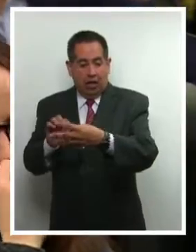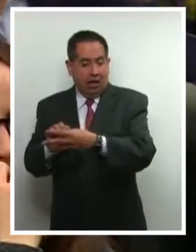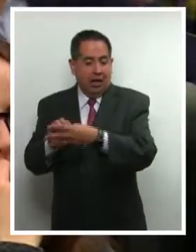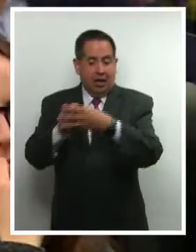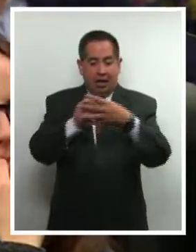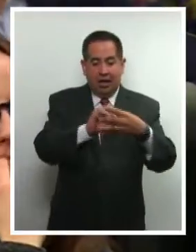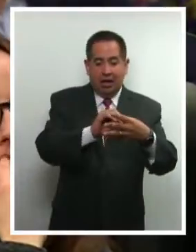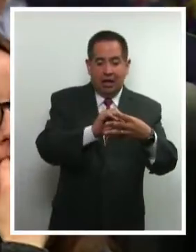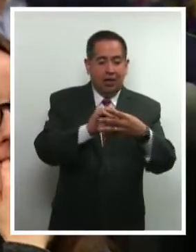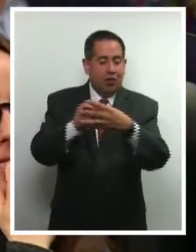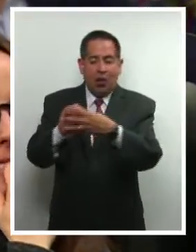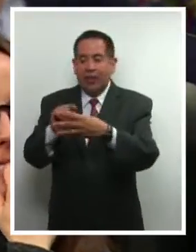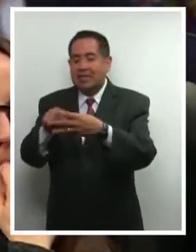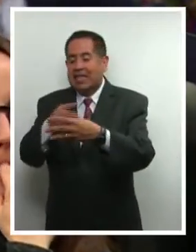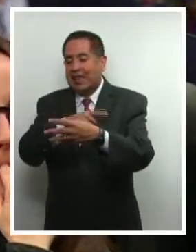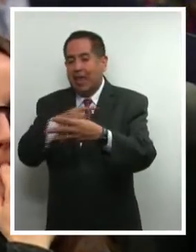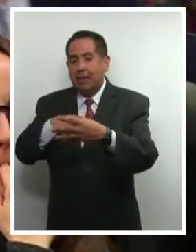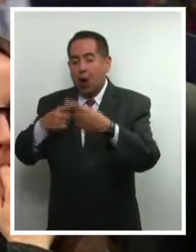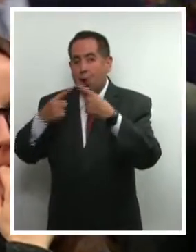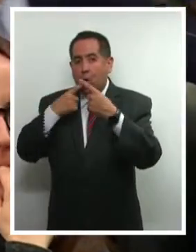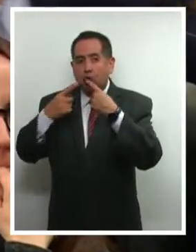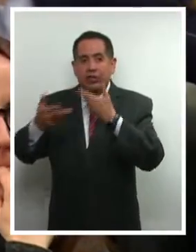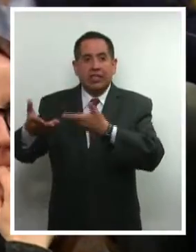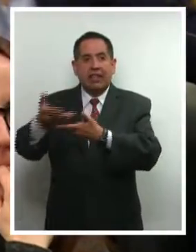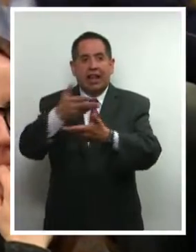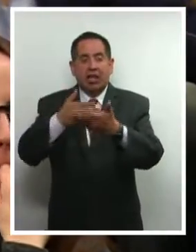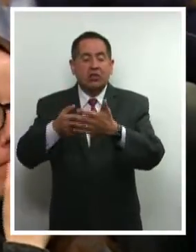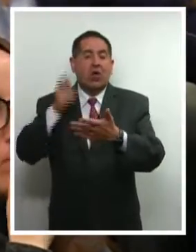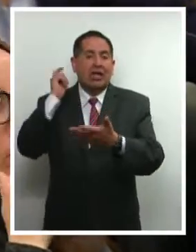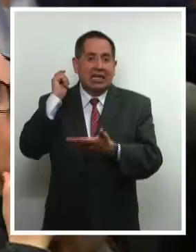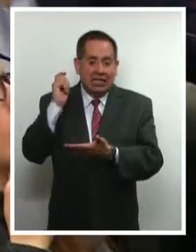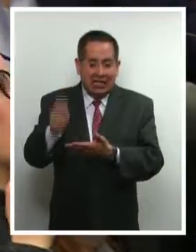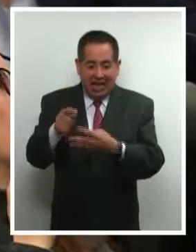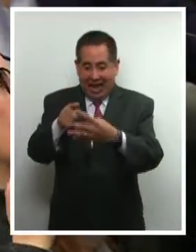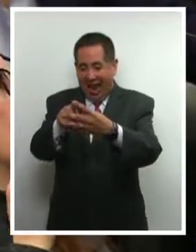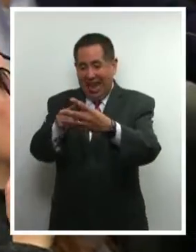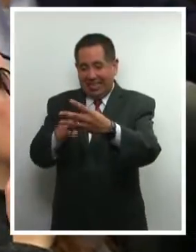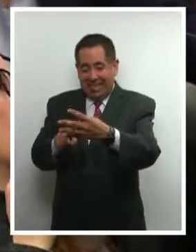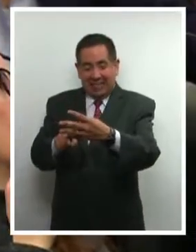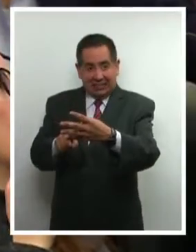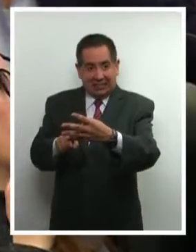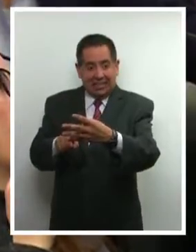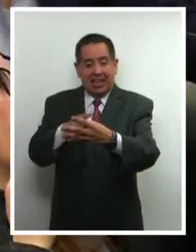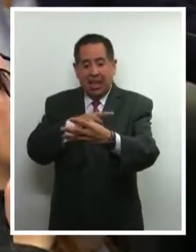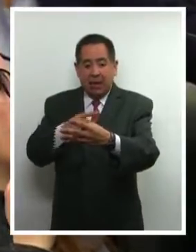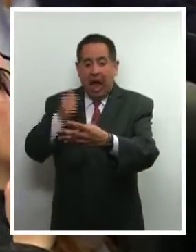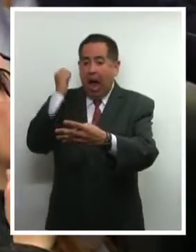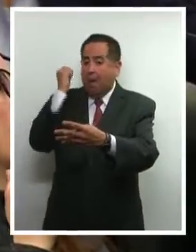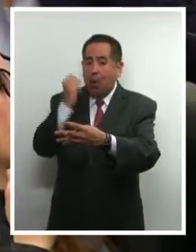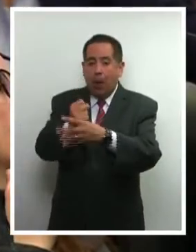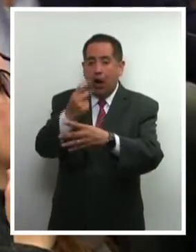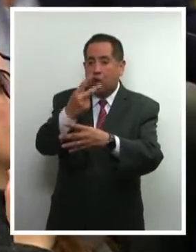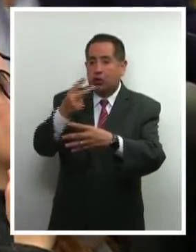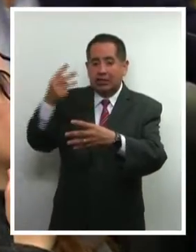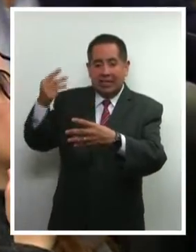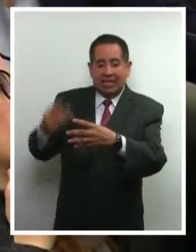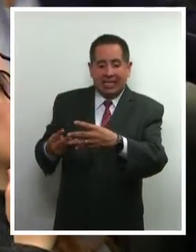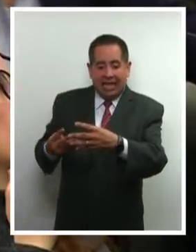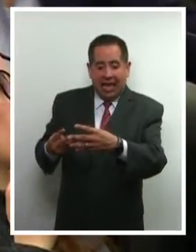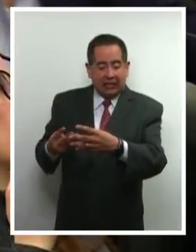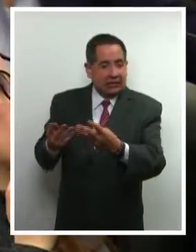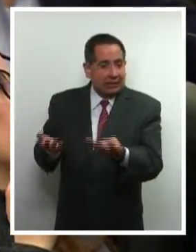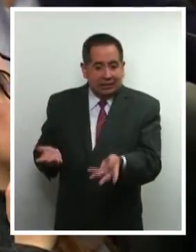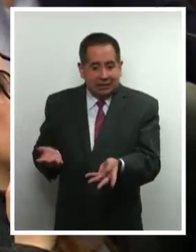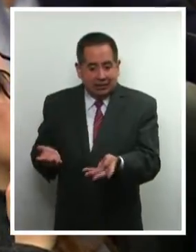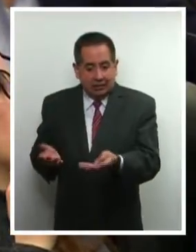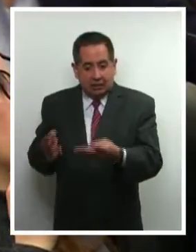del dictamen. Dice que se pondrá a consideración, es decir, esa parte reservada se tiene que aprobar por 2/3 partes. El hecho de